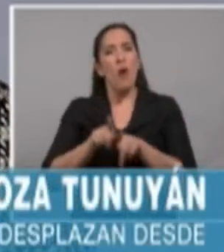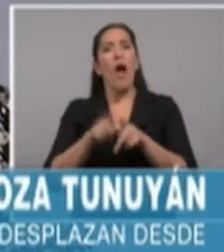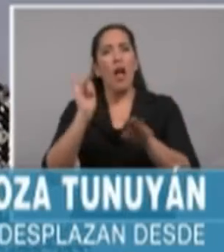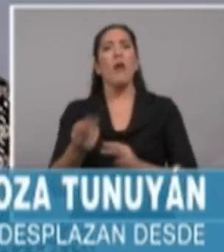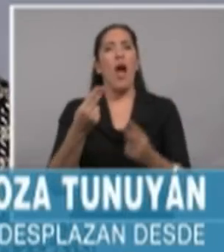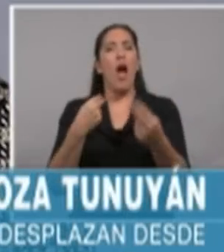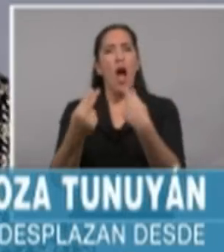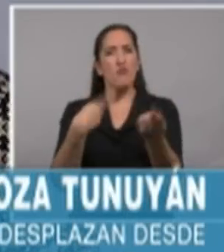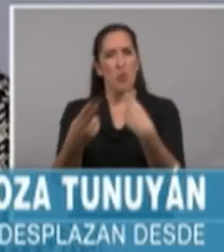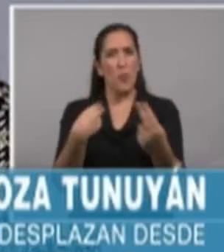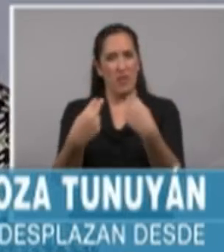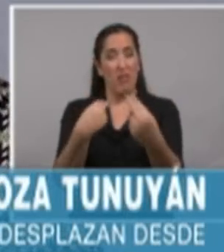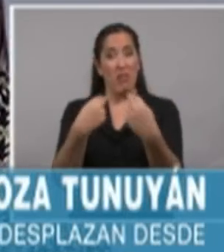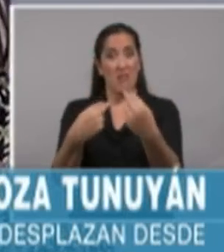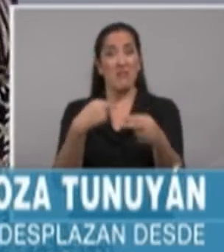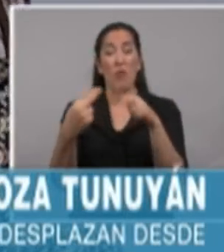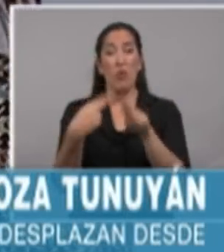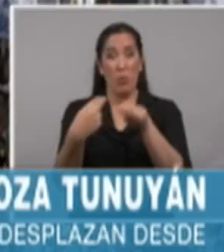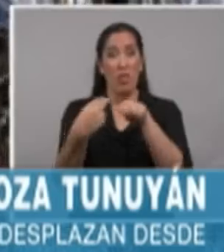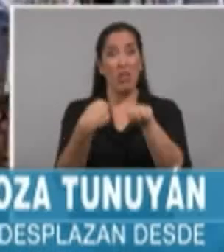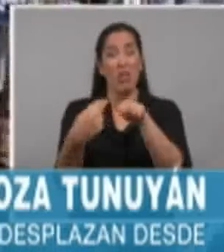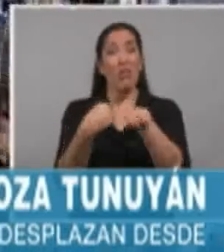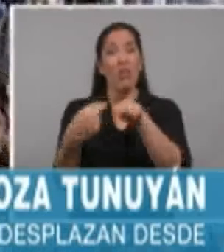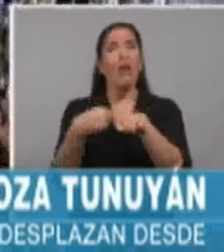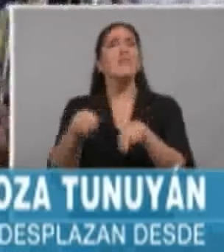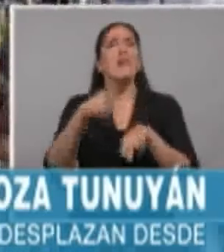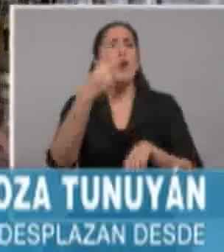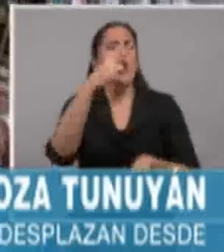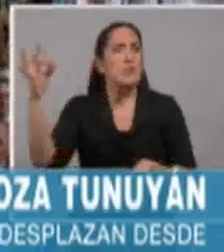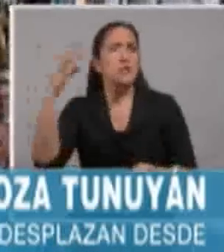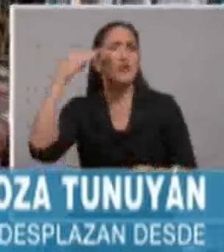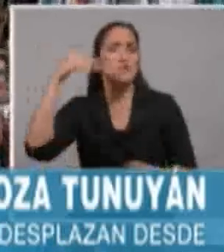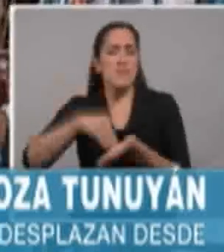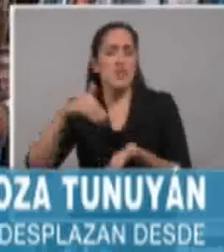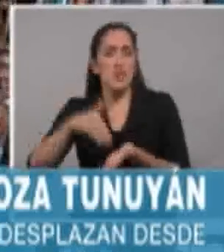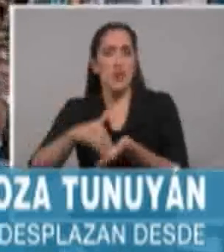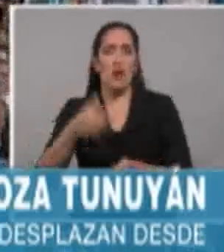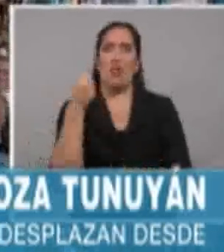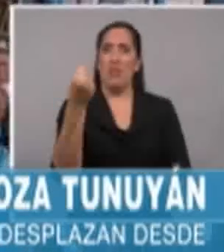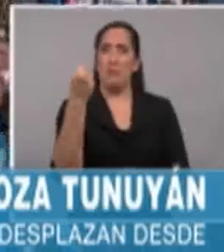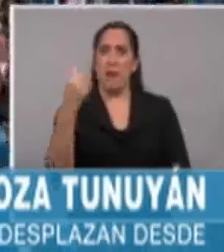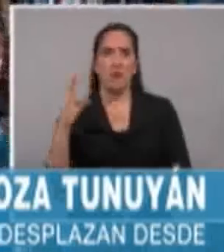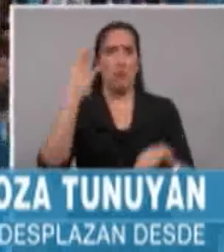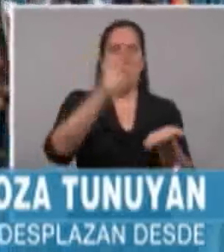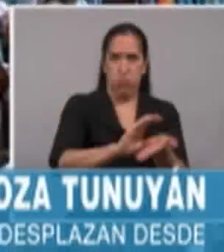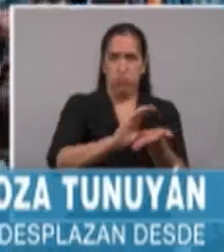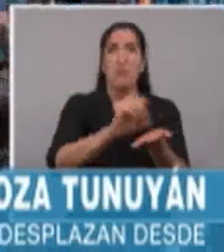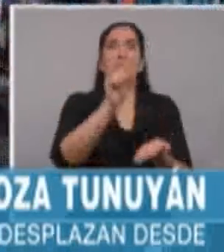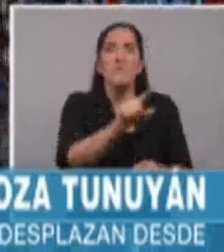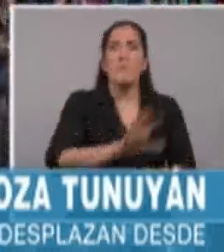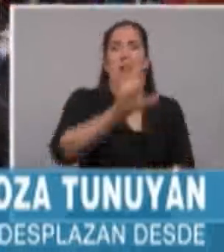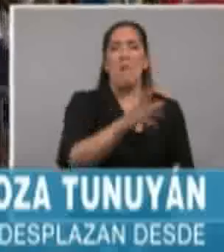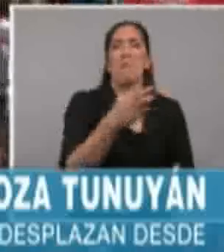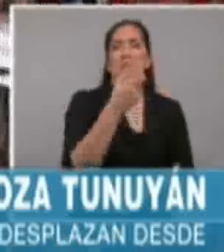autovías, una inversión de casi 900 millones de pesos en territorio